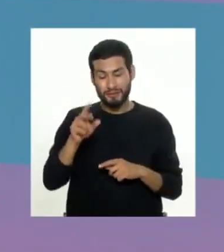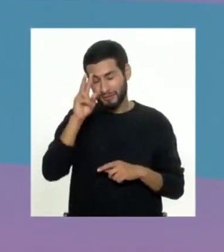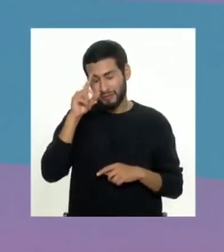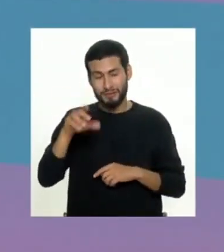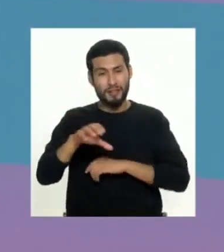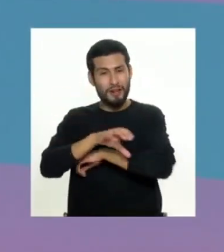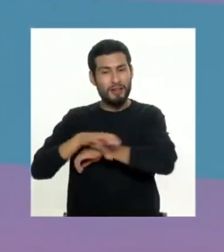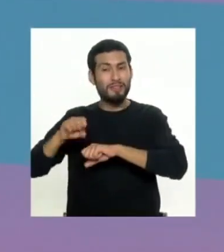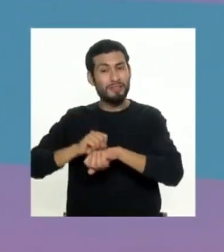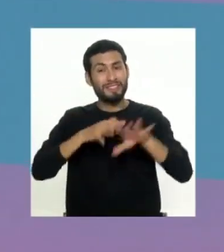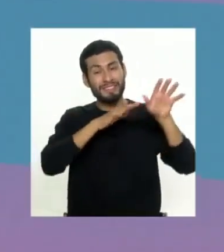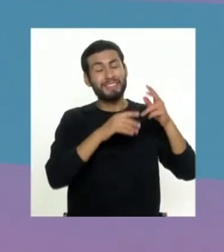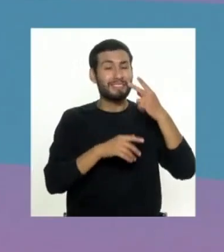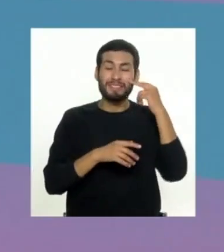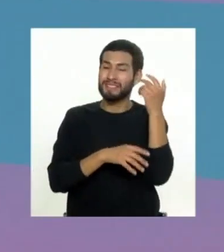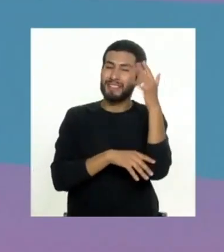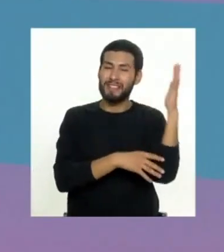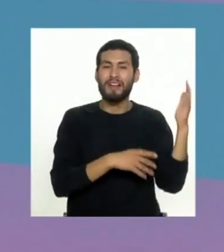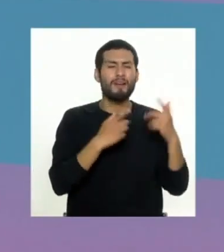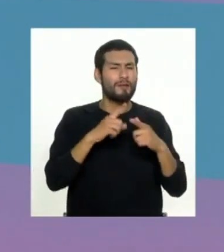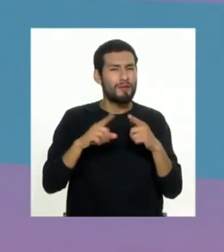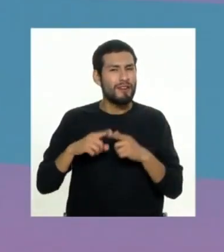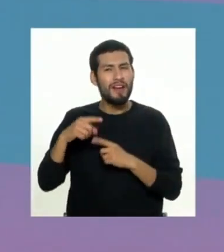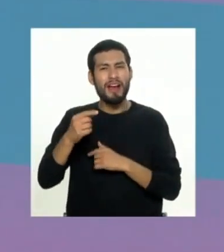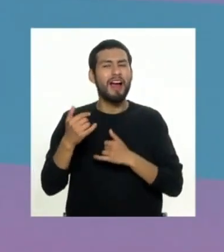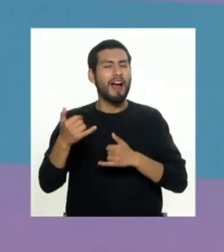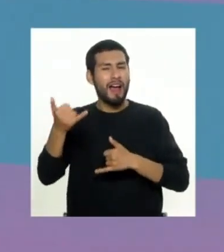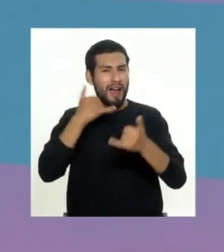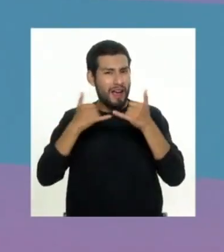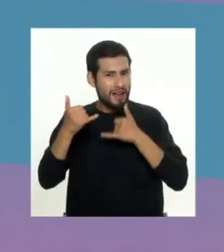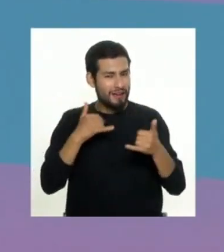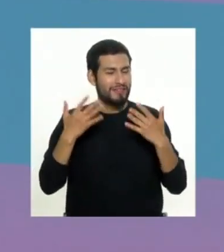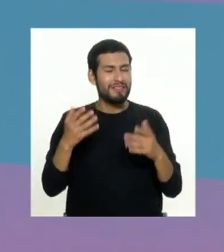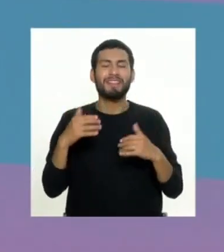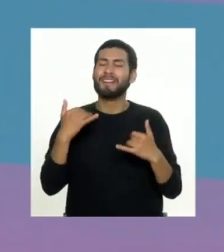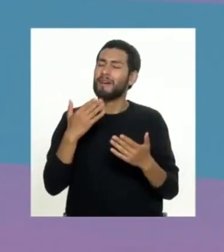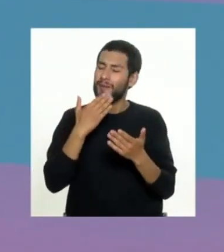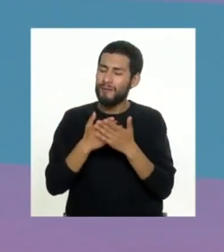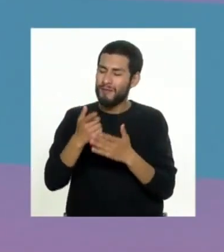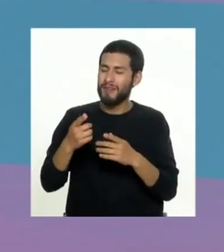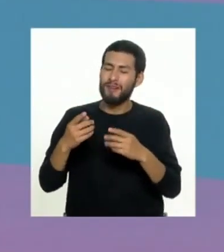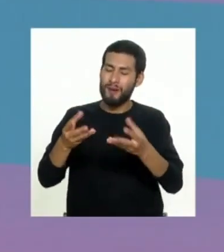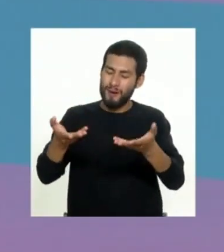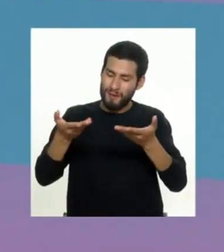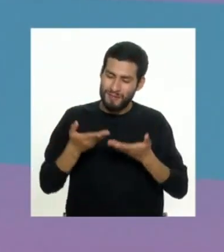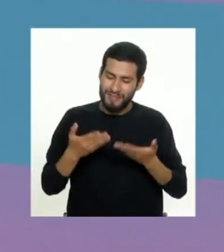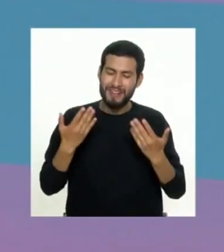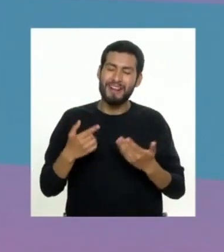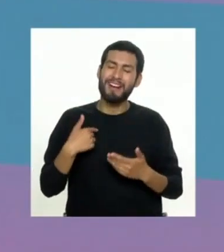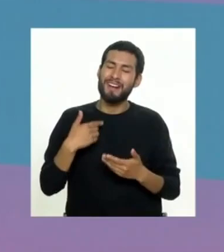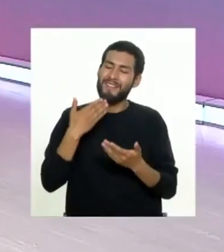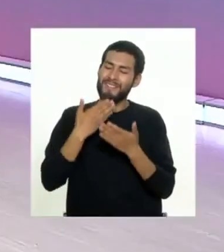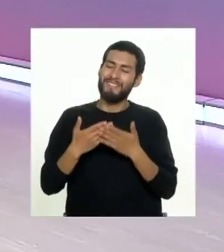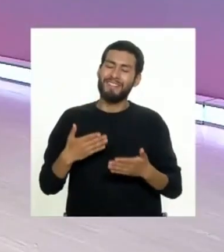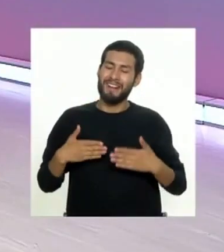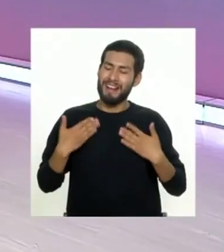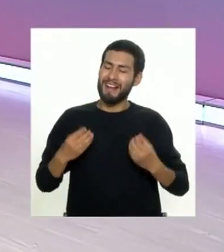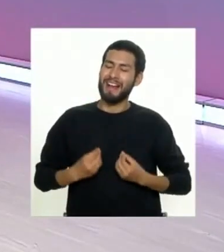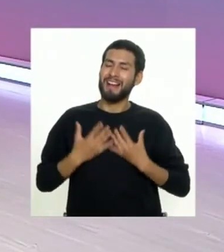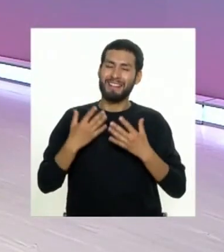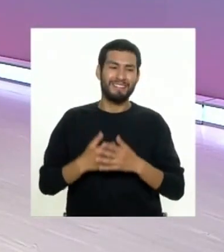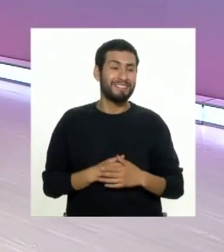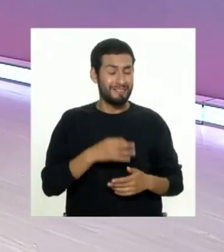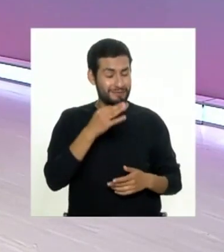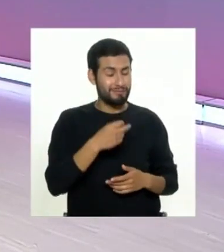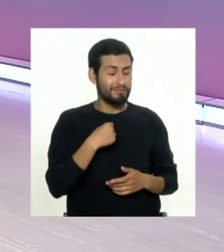costa, sierra y selva, por las diversas llamadas que siempre recibimos y la acogida que tenemos. Eso nos da bastante alegría. Eso realmente nos